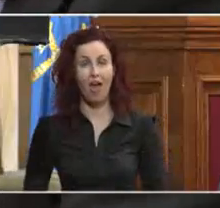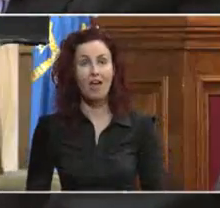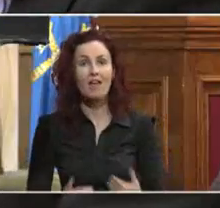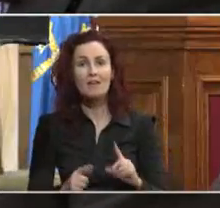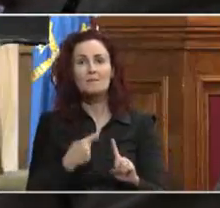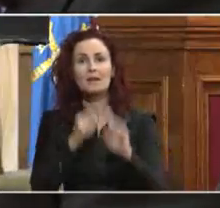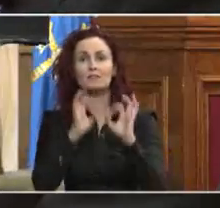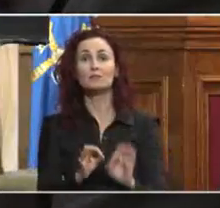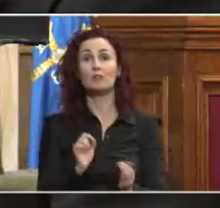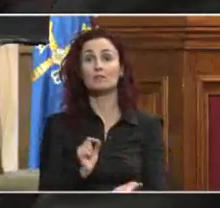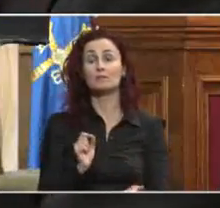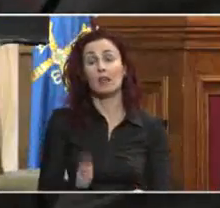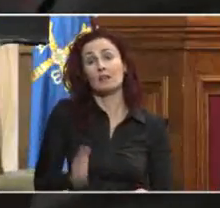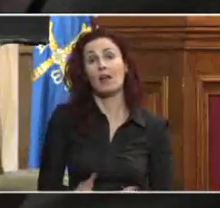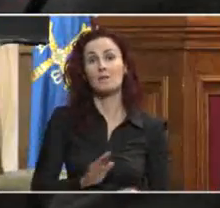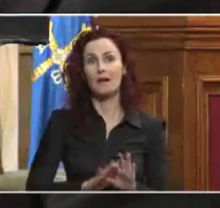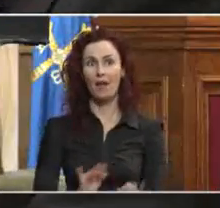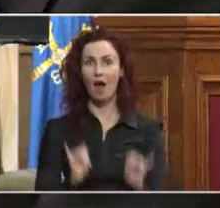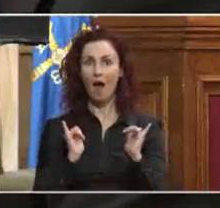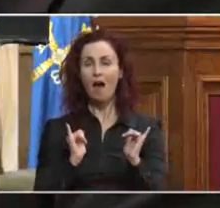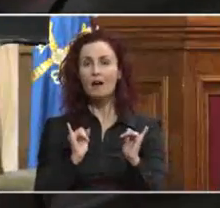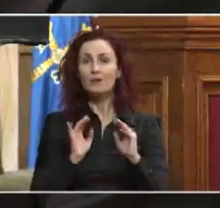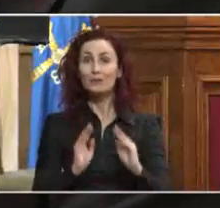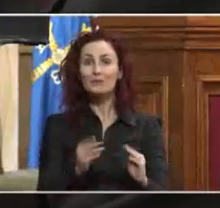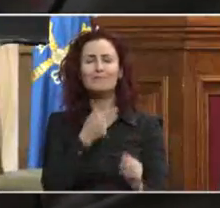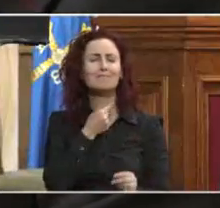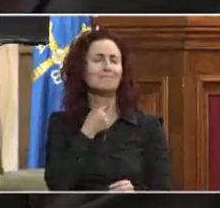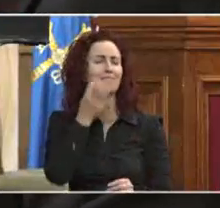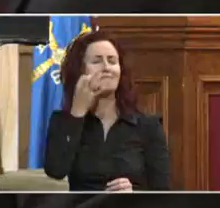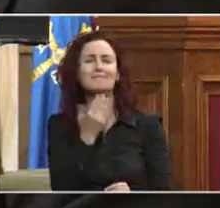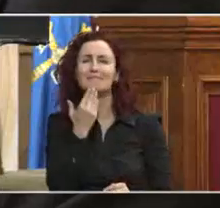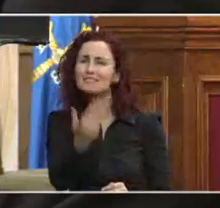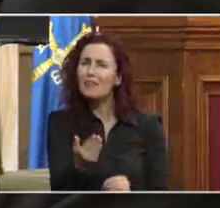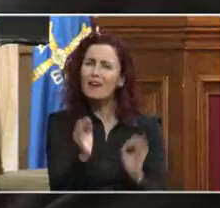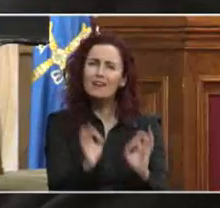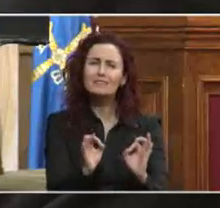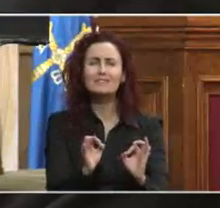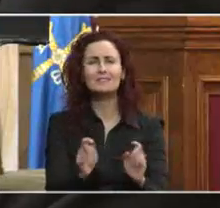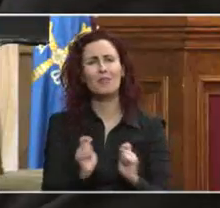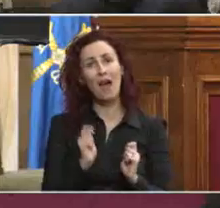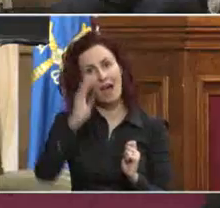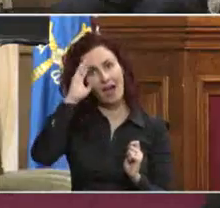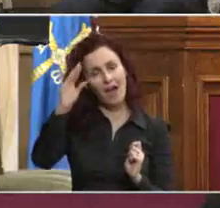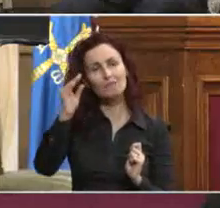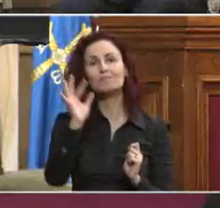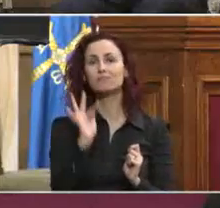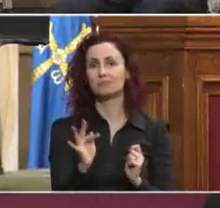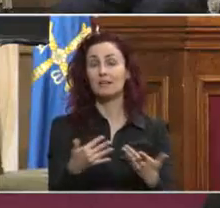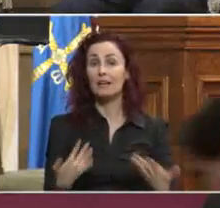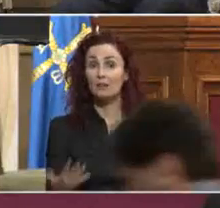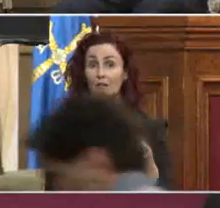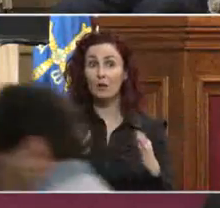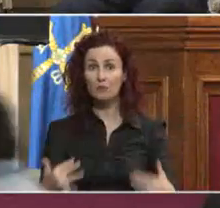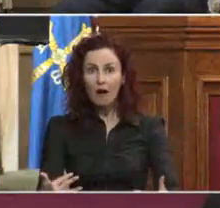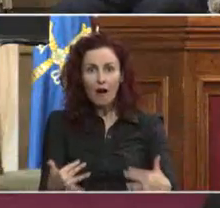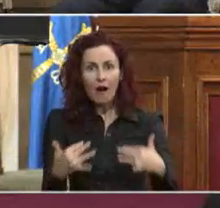muchísimas ocasiones para poder disfrutar de un humor verdaderamente, verdaderamente inteligente. La enorme afluencia,